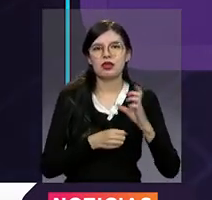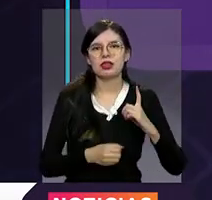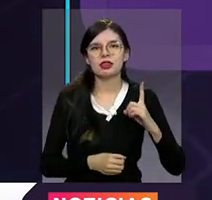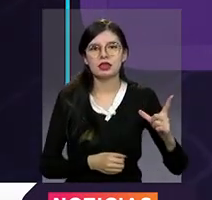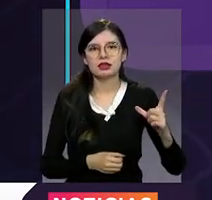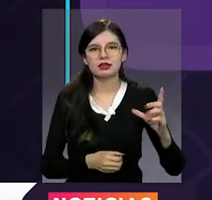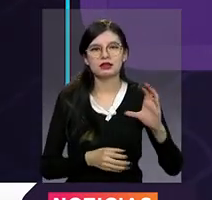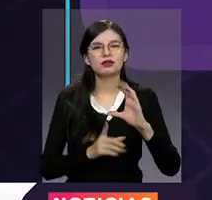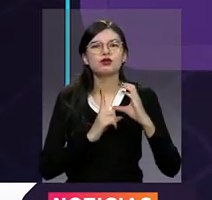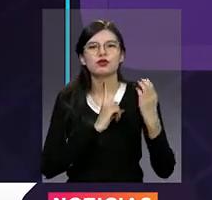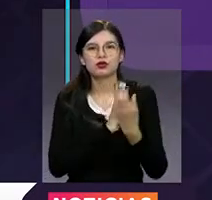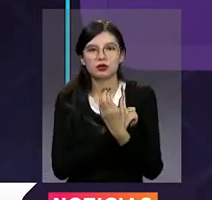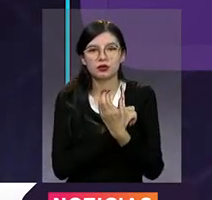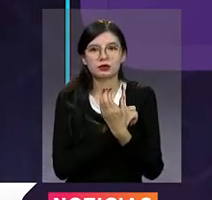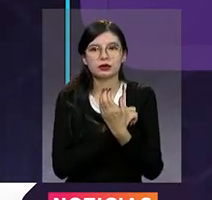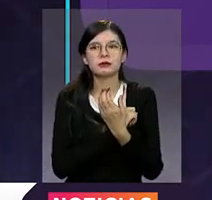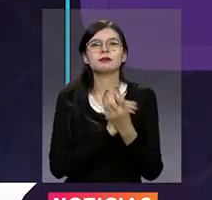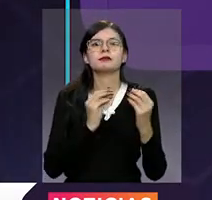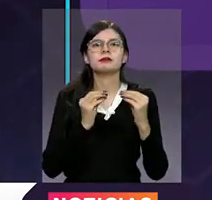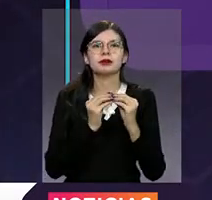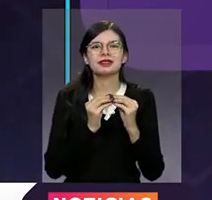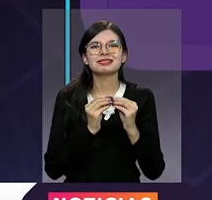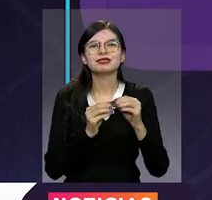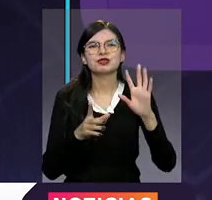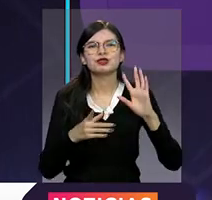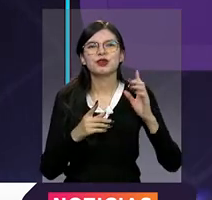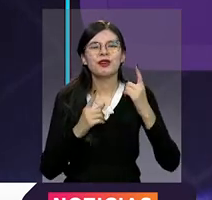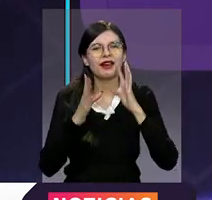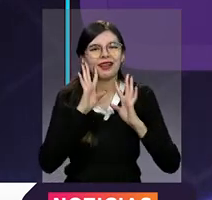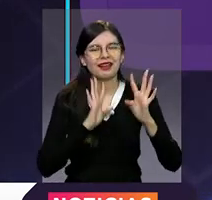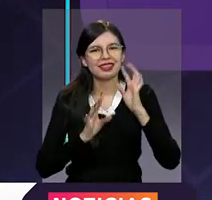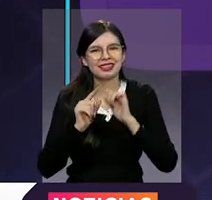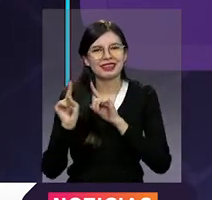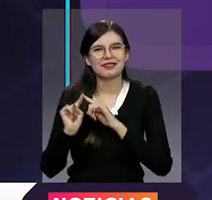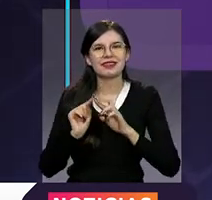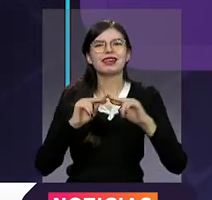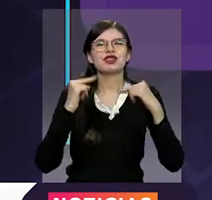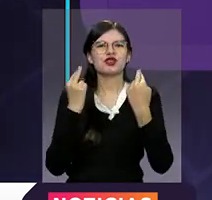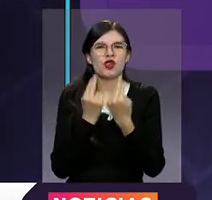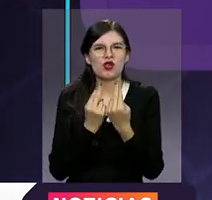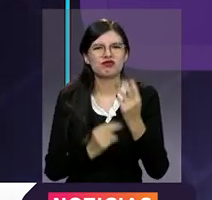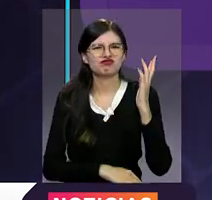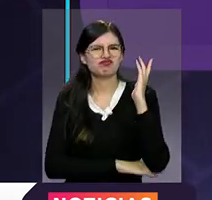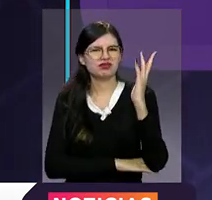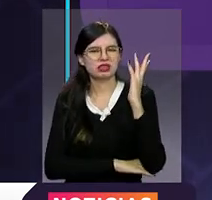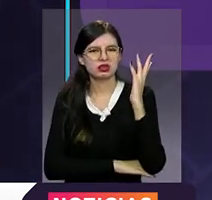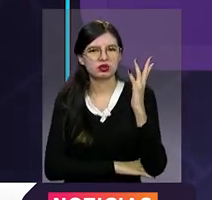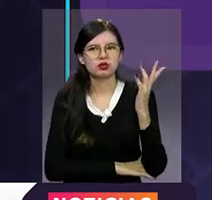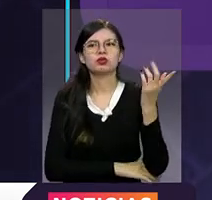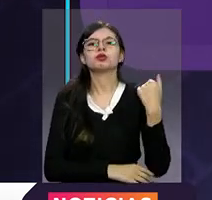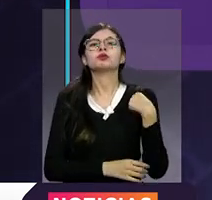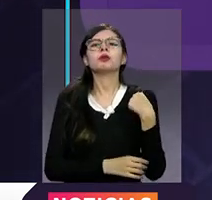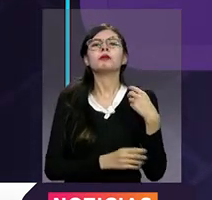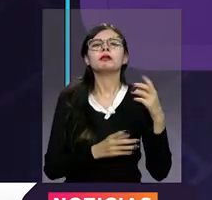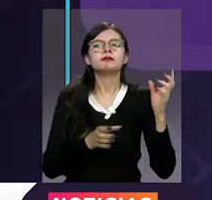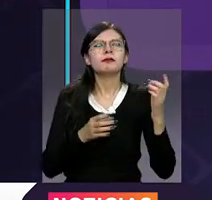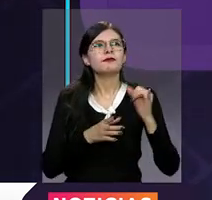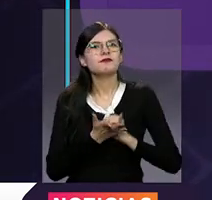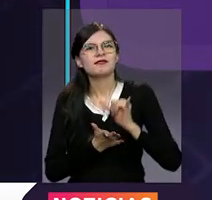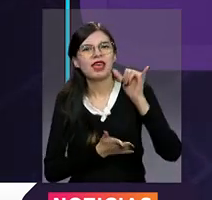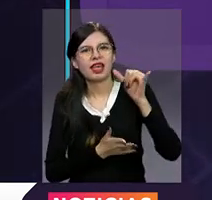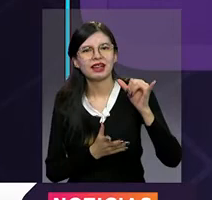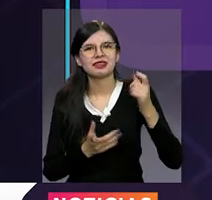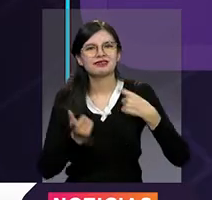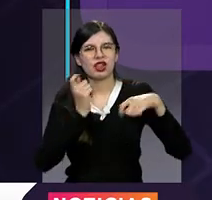Destino Líder de Eventos y Festivales, Destino Líder de Reuniones y Conferencias, Destino de Viajes de Negocios, Destino